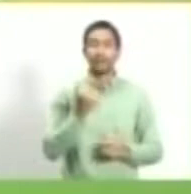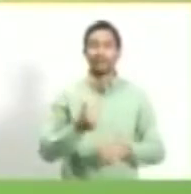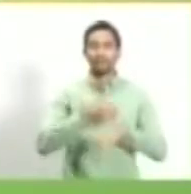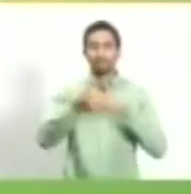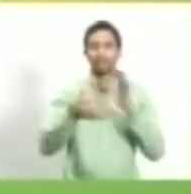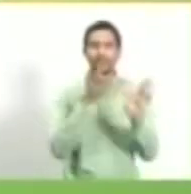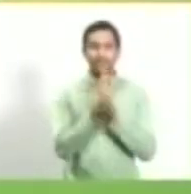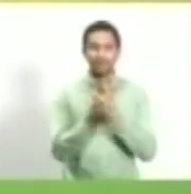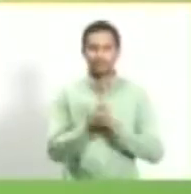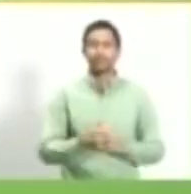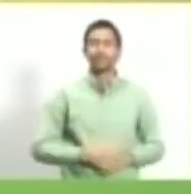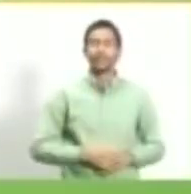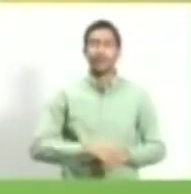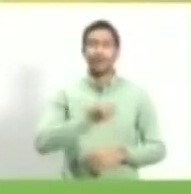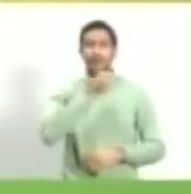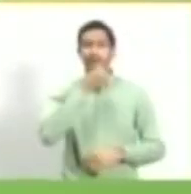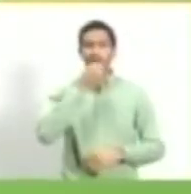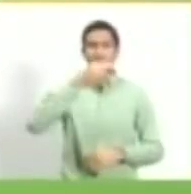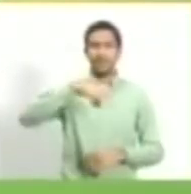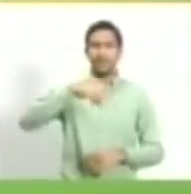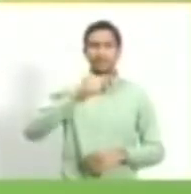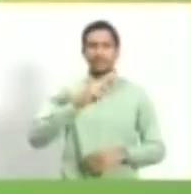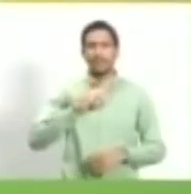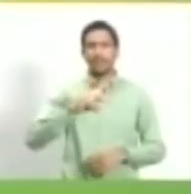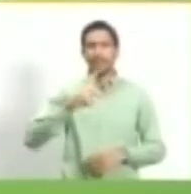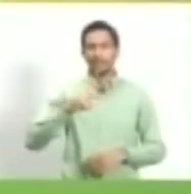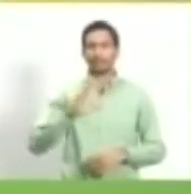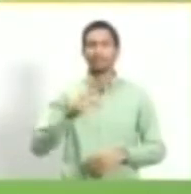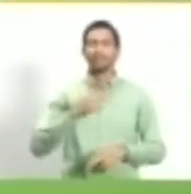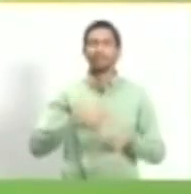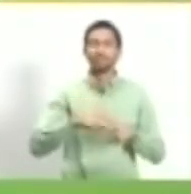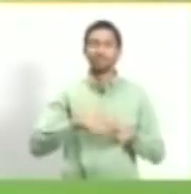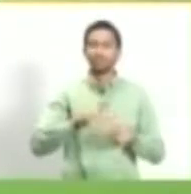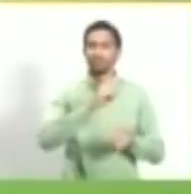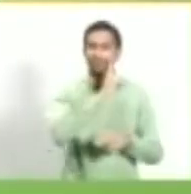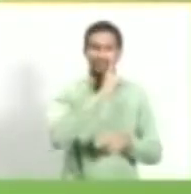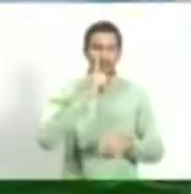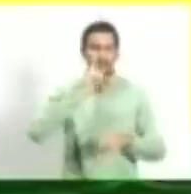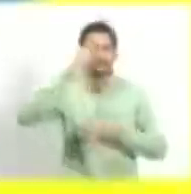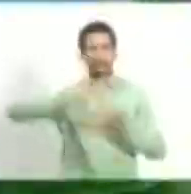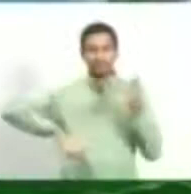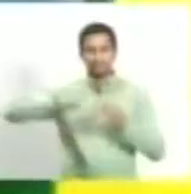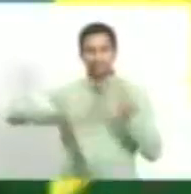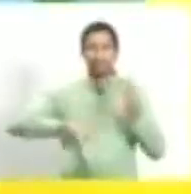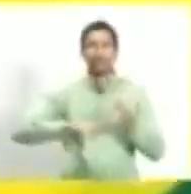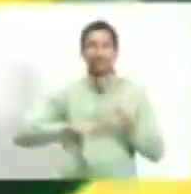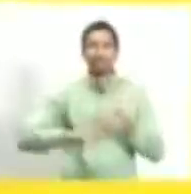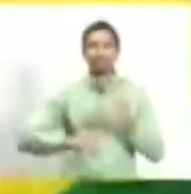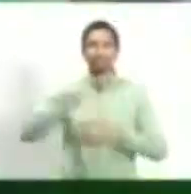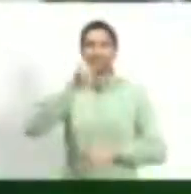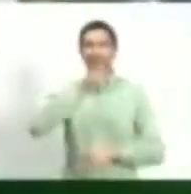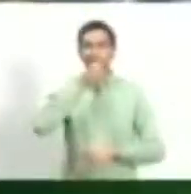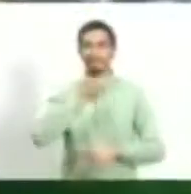será el encargado de cantar en el descanso del clásico entre el Real Madrid y el Barcelona. Ya nos vemos.